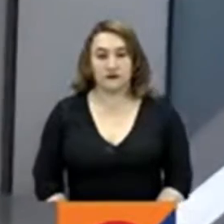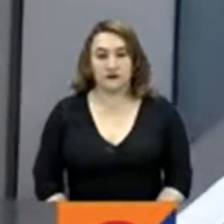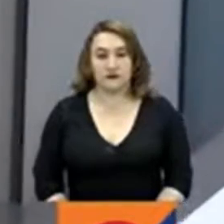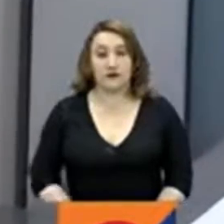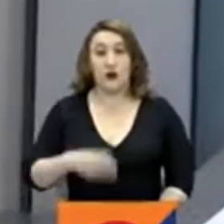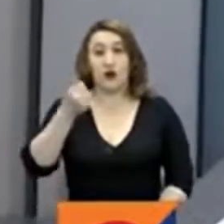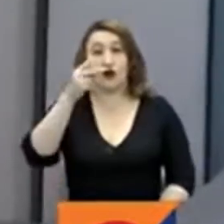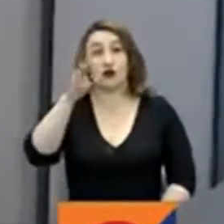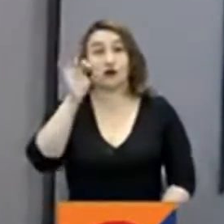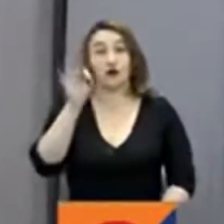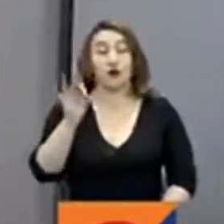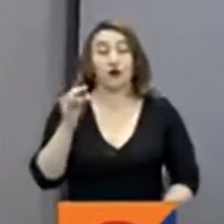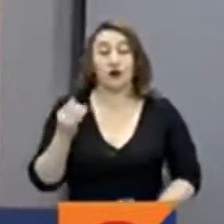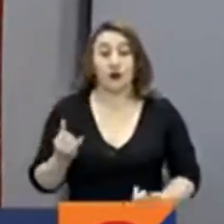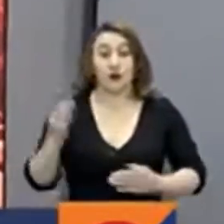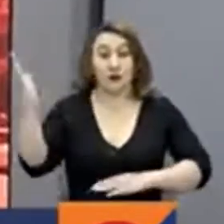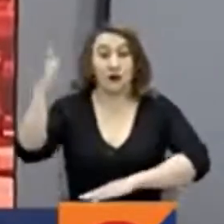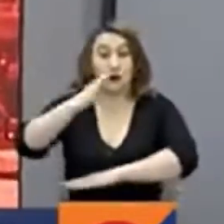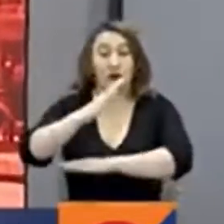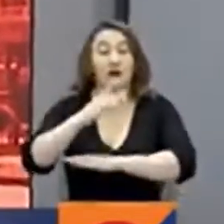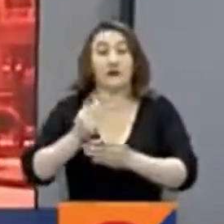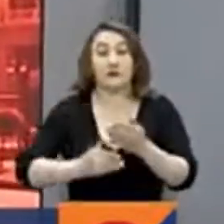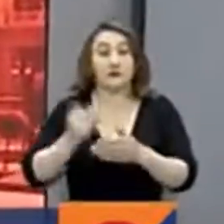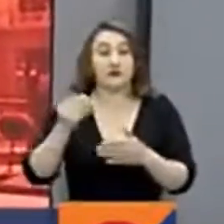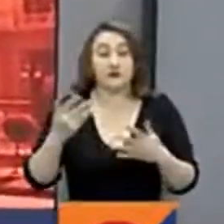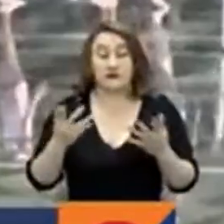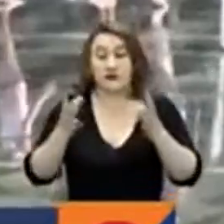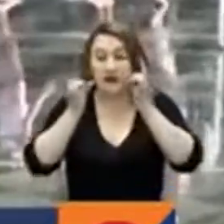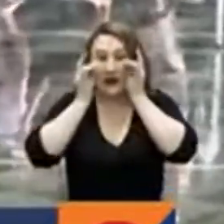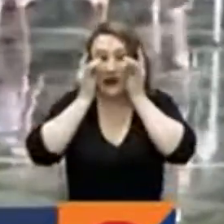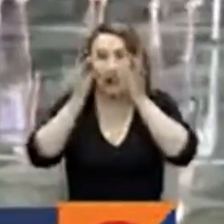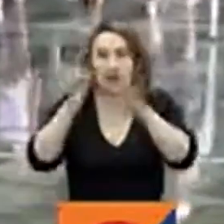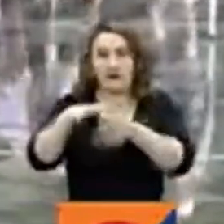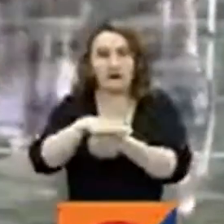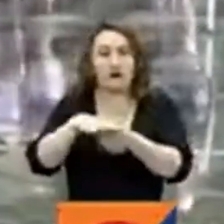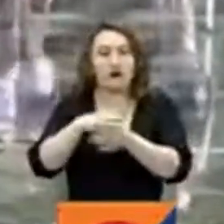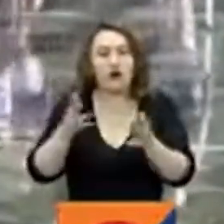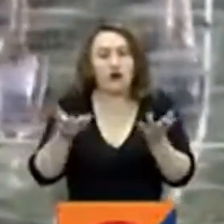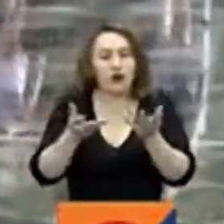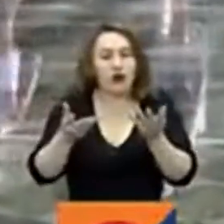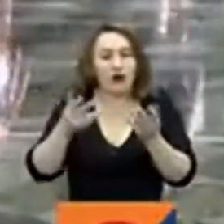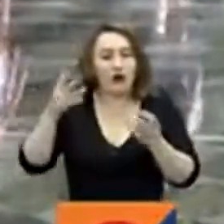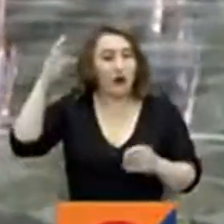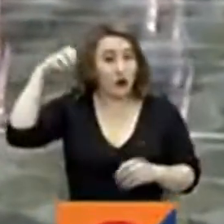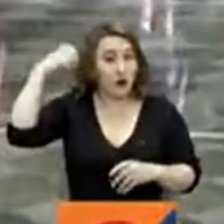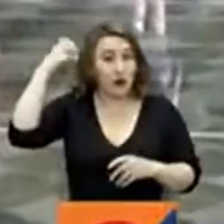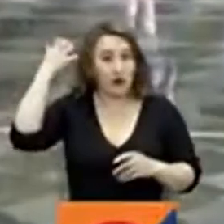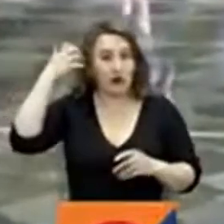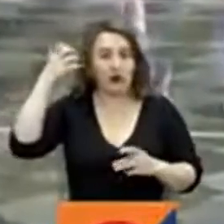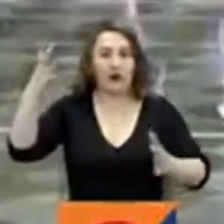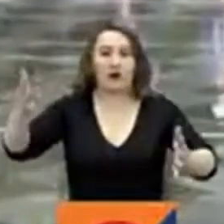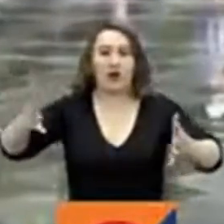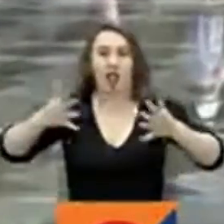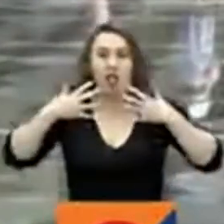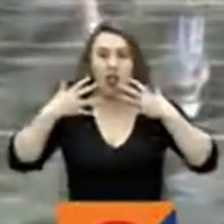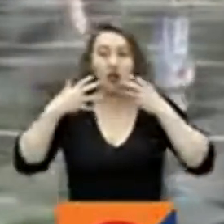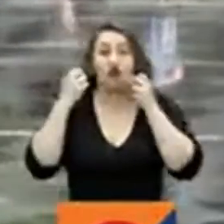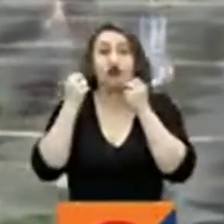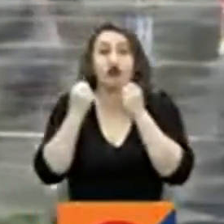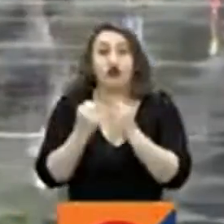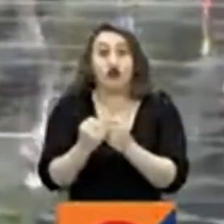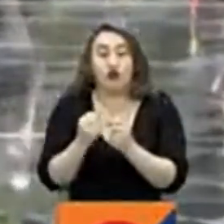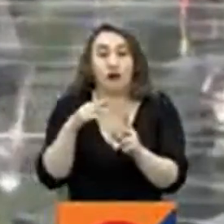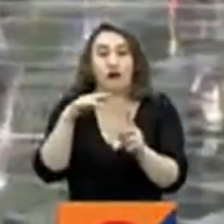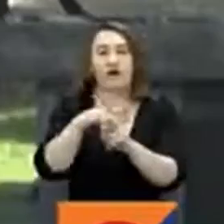12 en punto del mediodía, iniciamos con la grave situación que se vive en Europa por la ola de calor que afecta a Reino